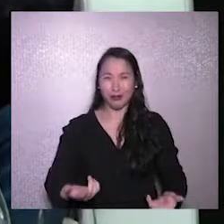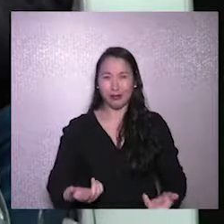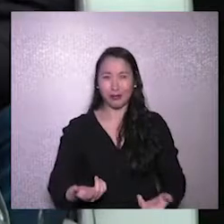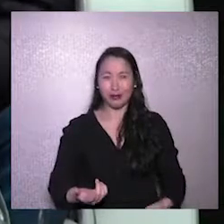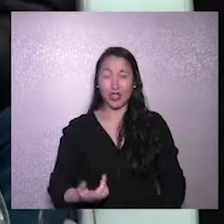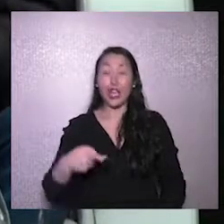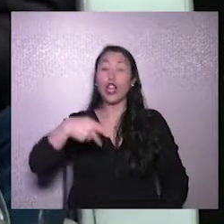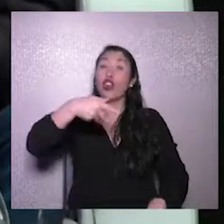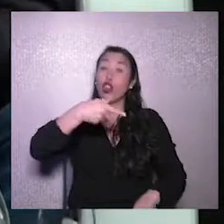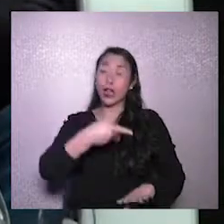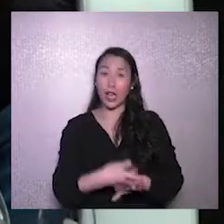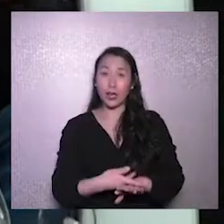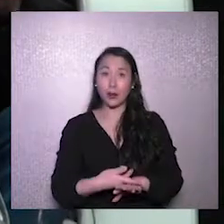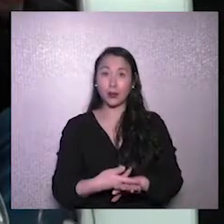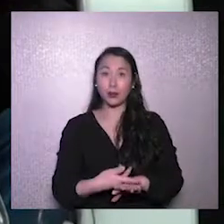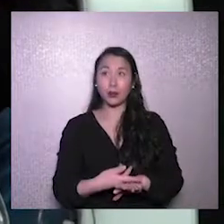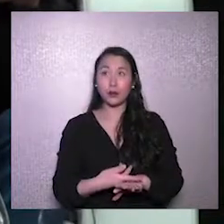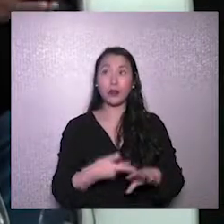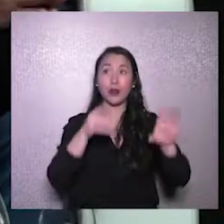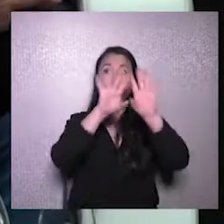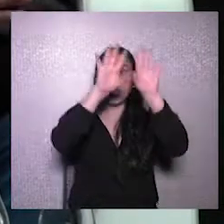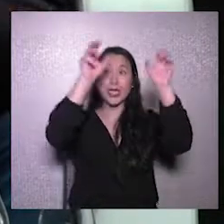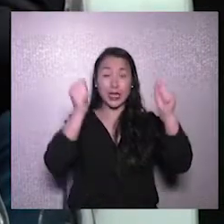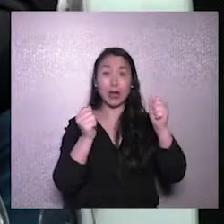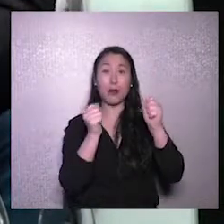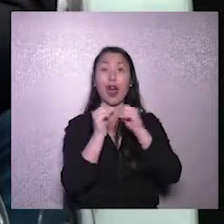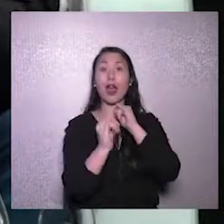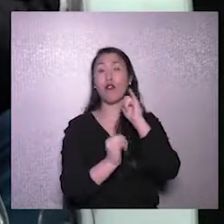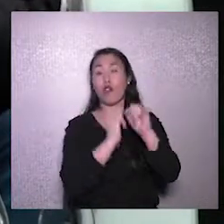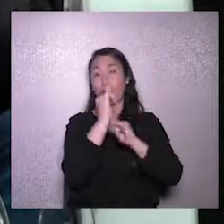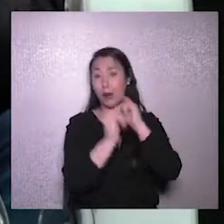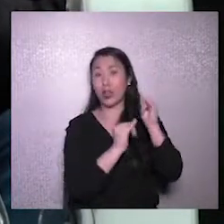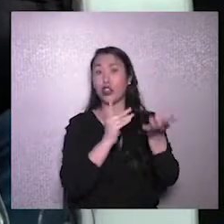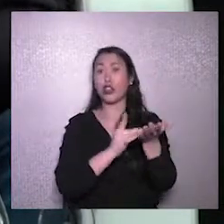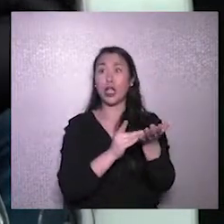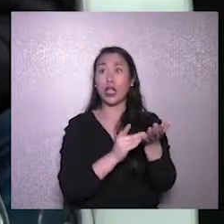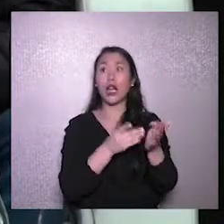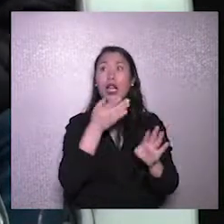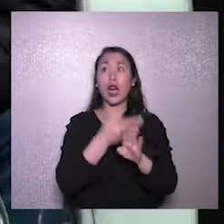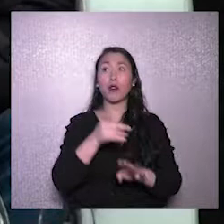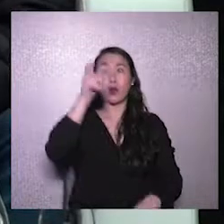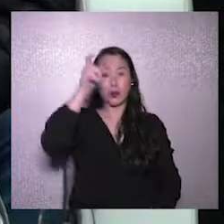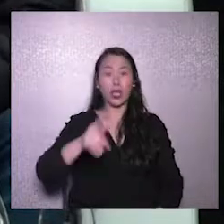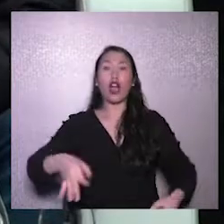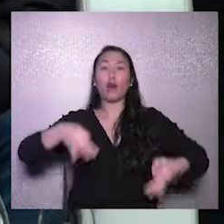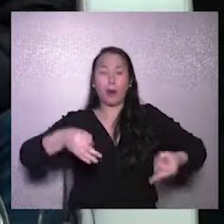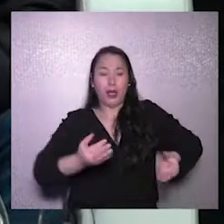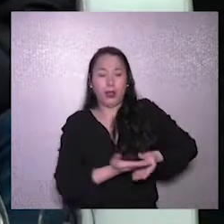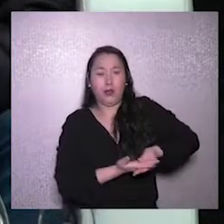Y lo que existe, pese a tener sistema informático digital, también existe la persona que va con los papelitos.